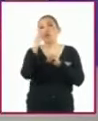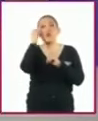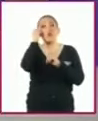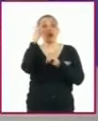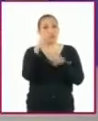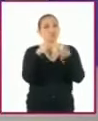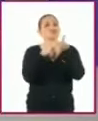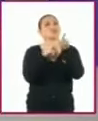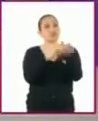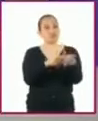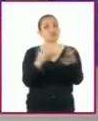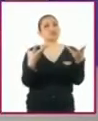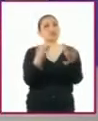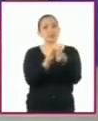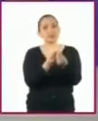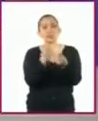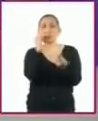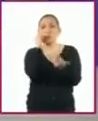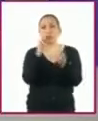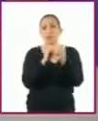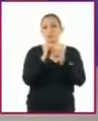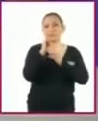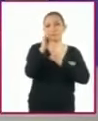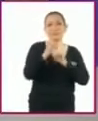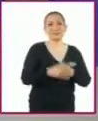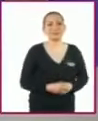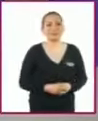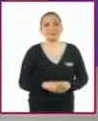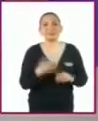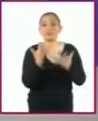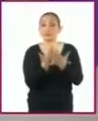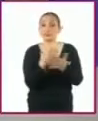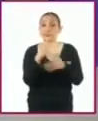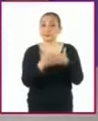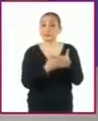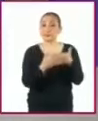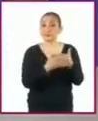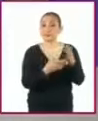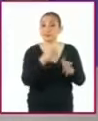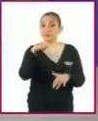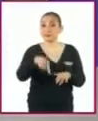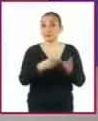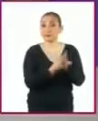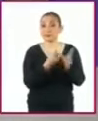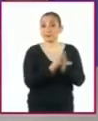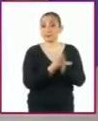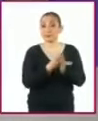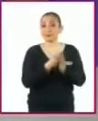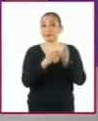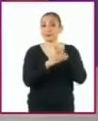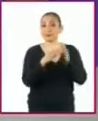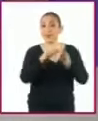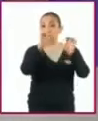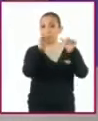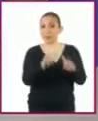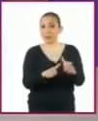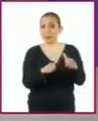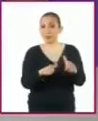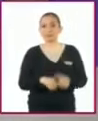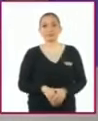que seguimos con ustedes aunque sea a la distancia. Los esperamos en nuestra próxima sesión de la asignatura de Artes.